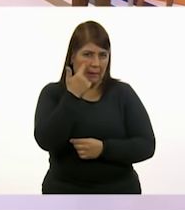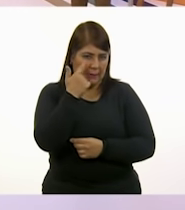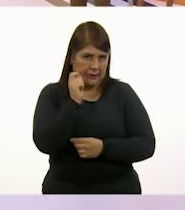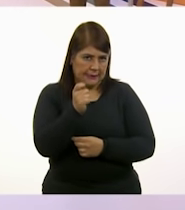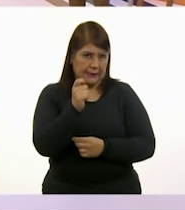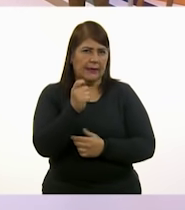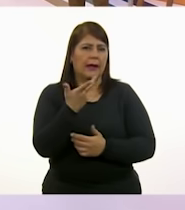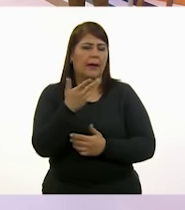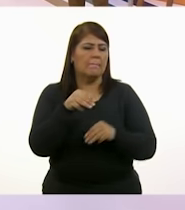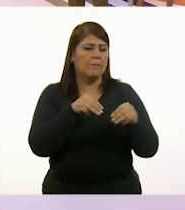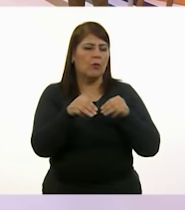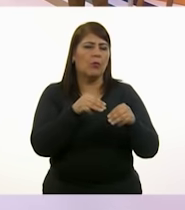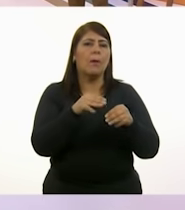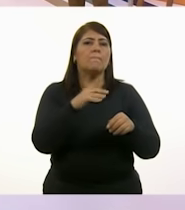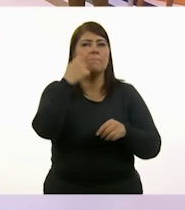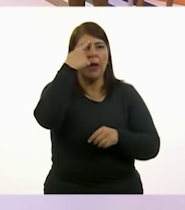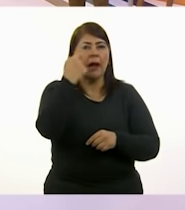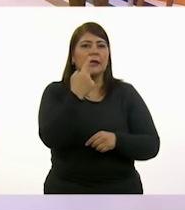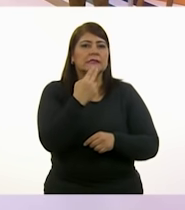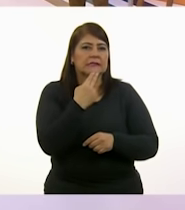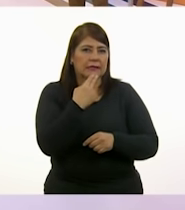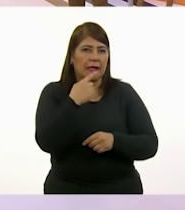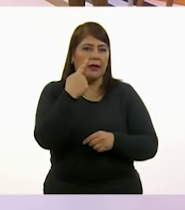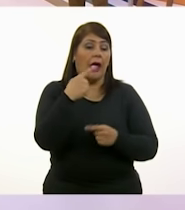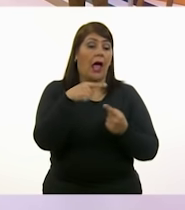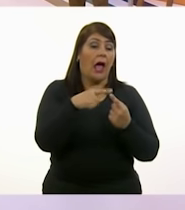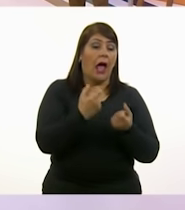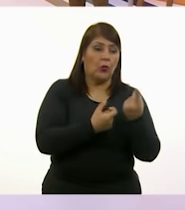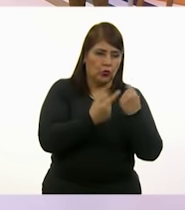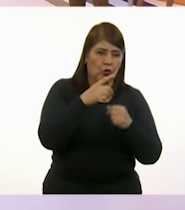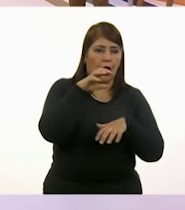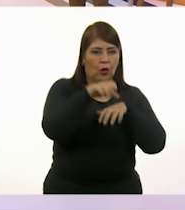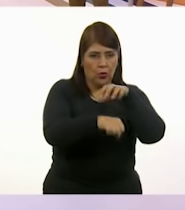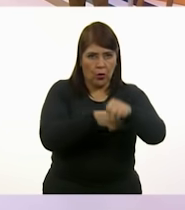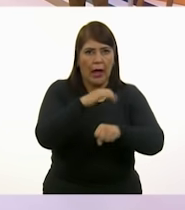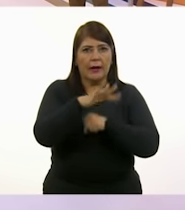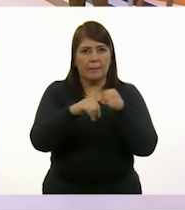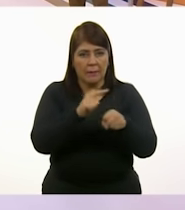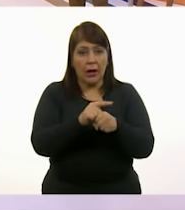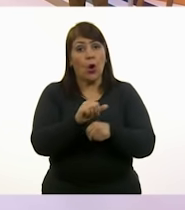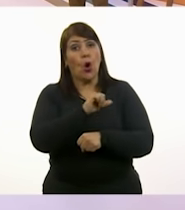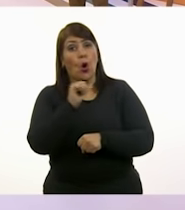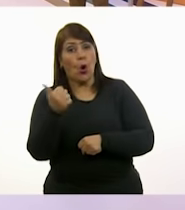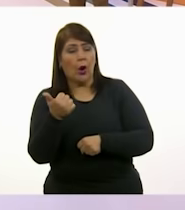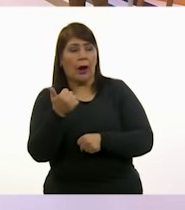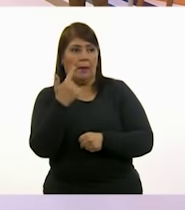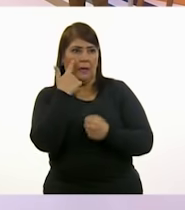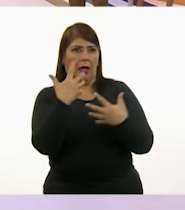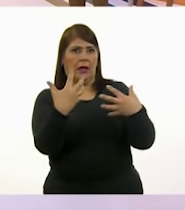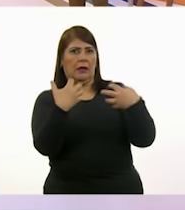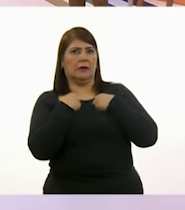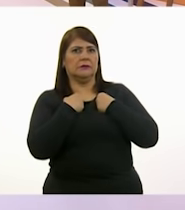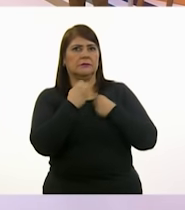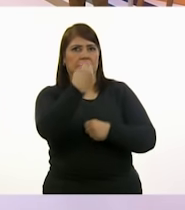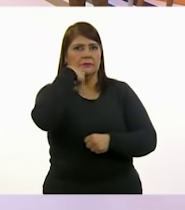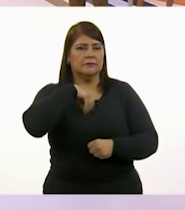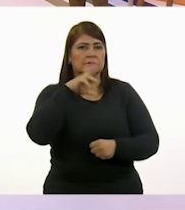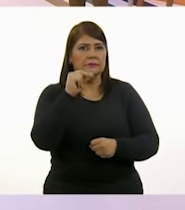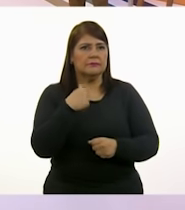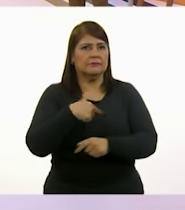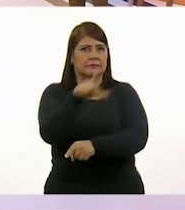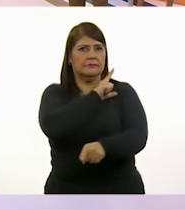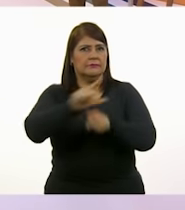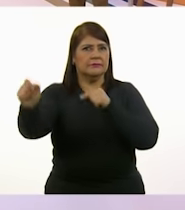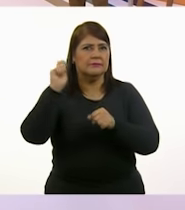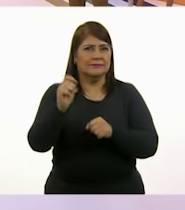los animales se mueven Ya vimos que algunos consiguen alimento, pero otros lo hacen para Pues para no ser comida de los que